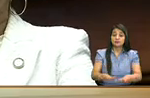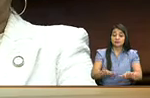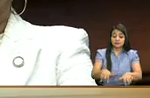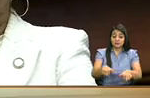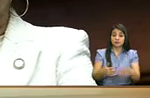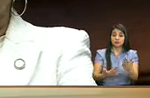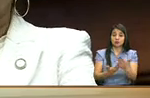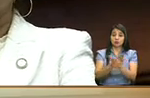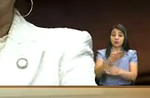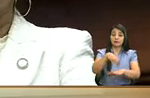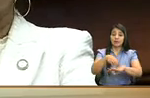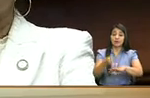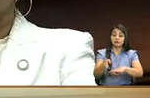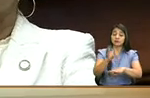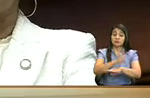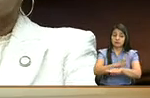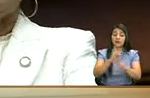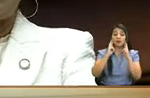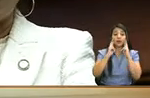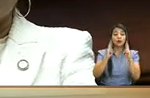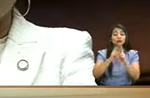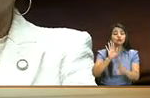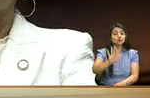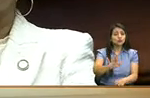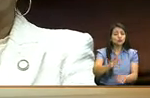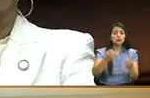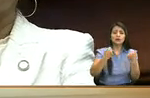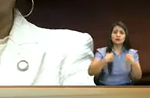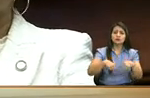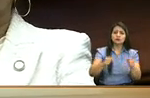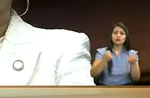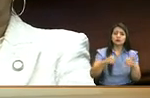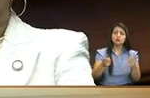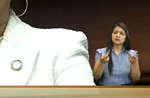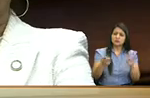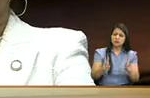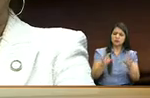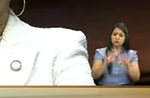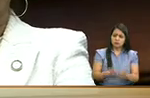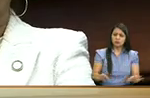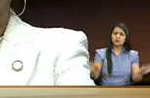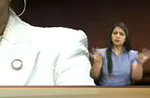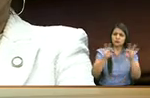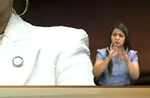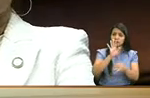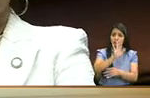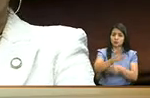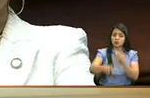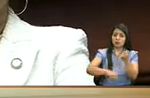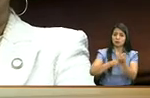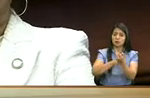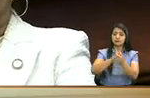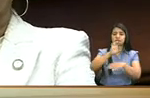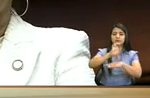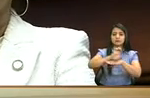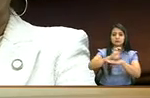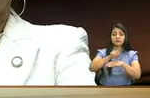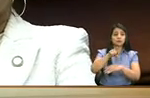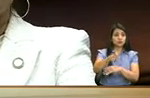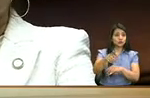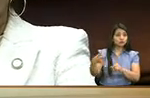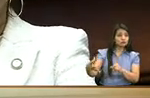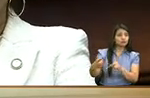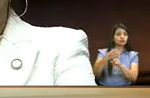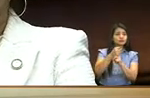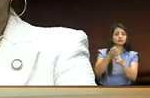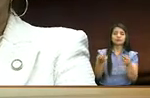Nacional reconoce su esfuerzo, reconoce su importante aporte al país, reconoce sus logros